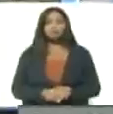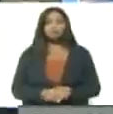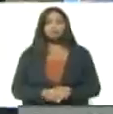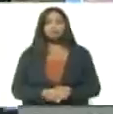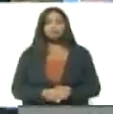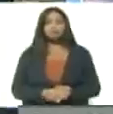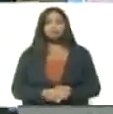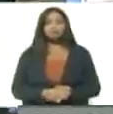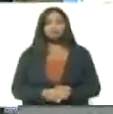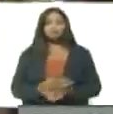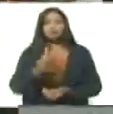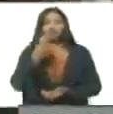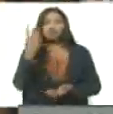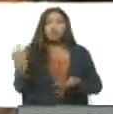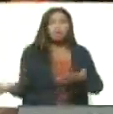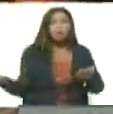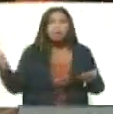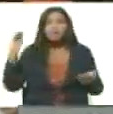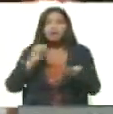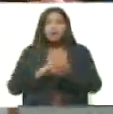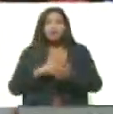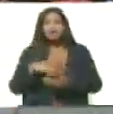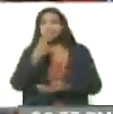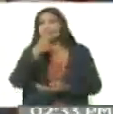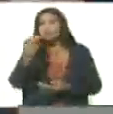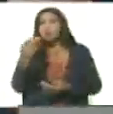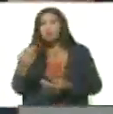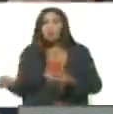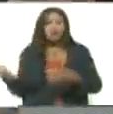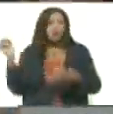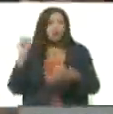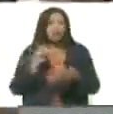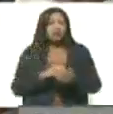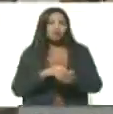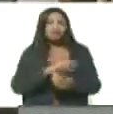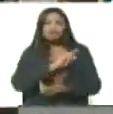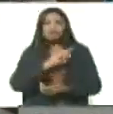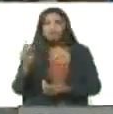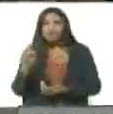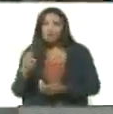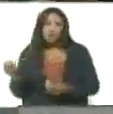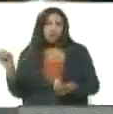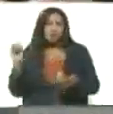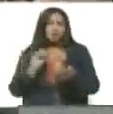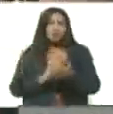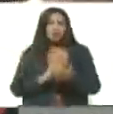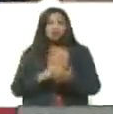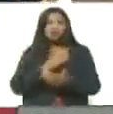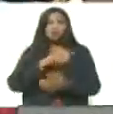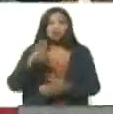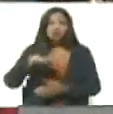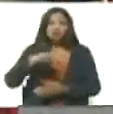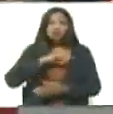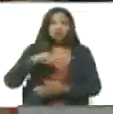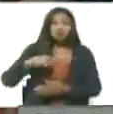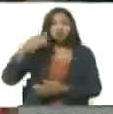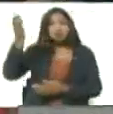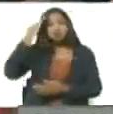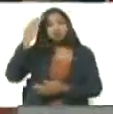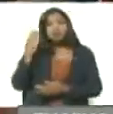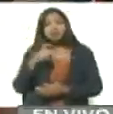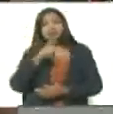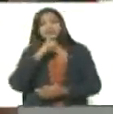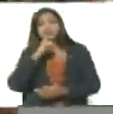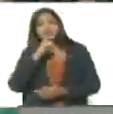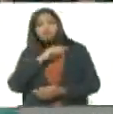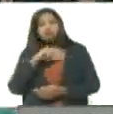No volverán, no volverán. Cuando sabemos que las